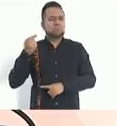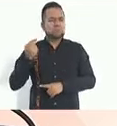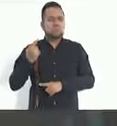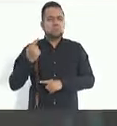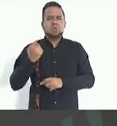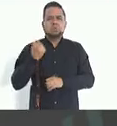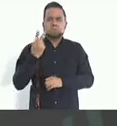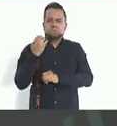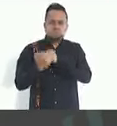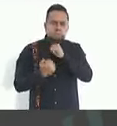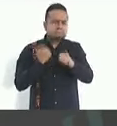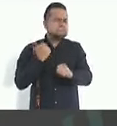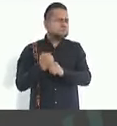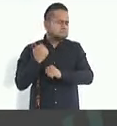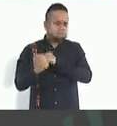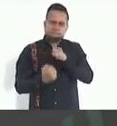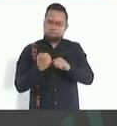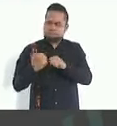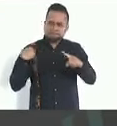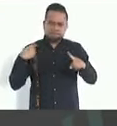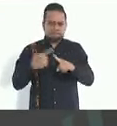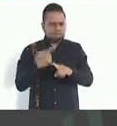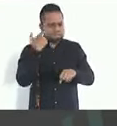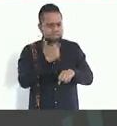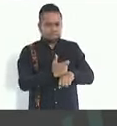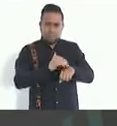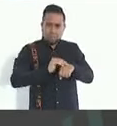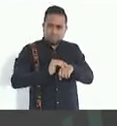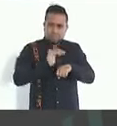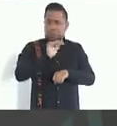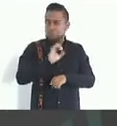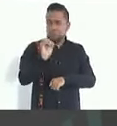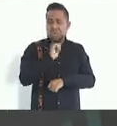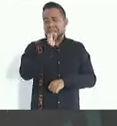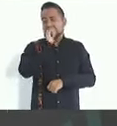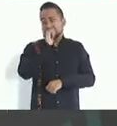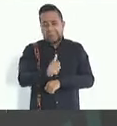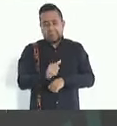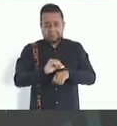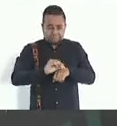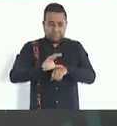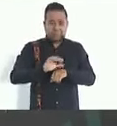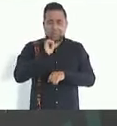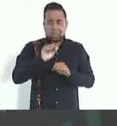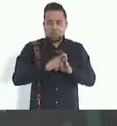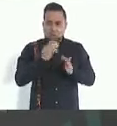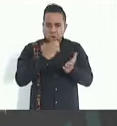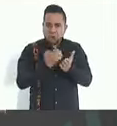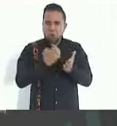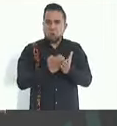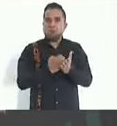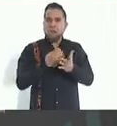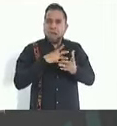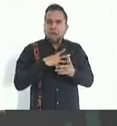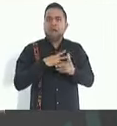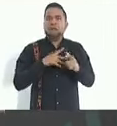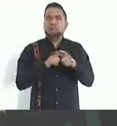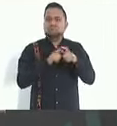años, décadas, y como está creciendo la economía y la gente tiene